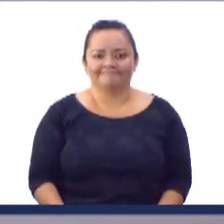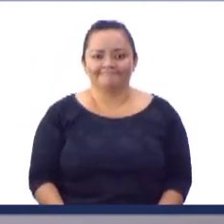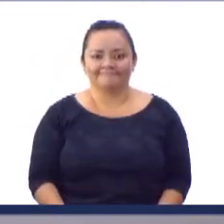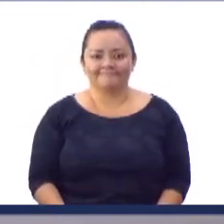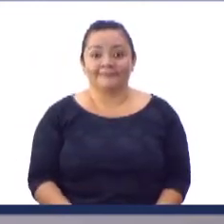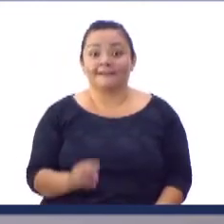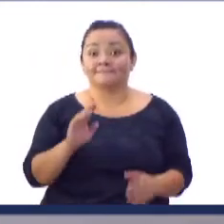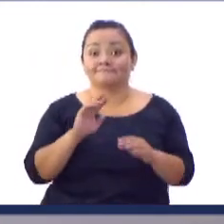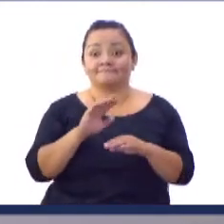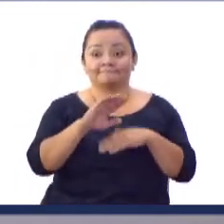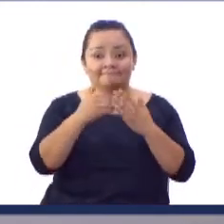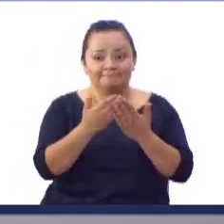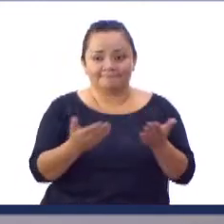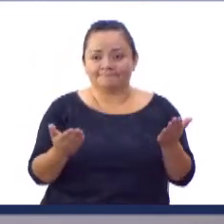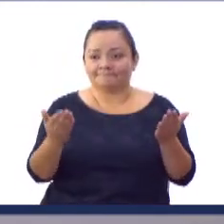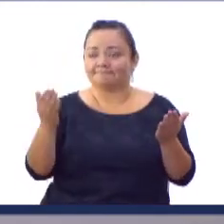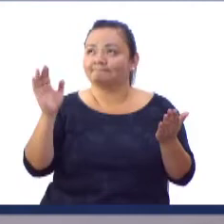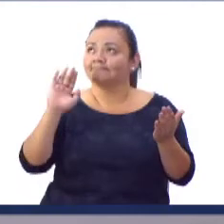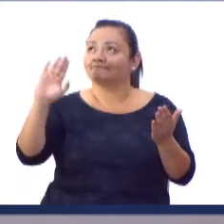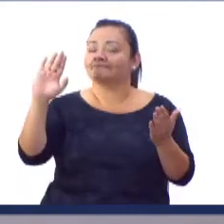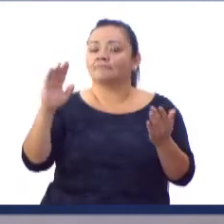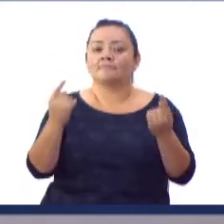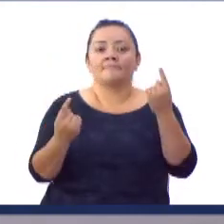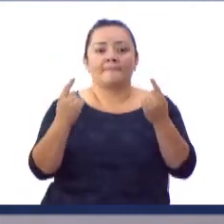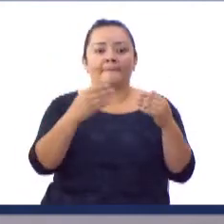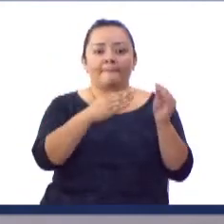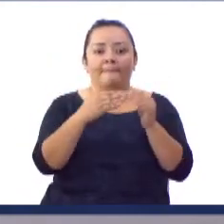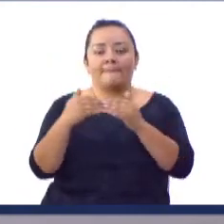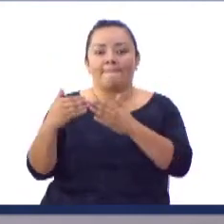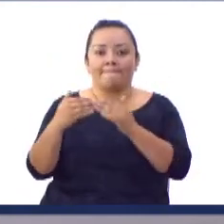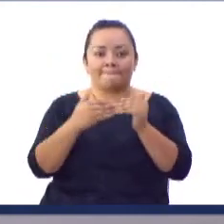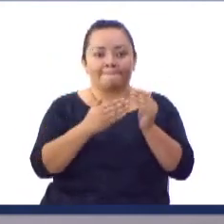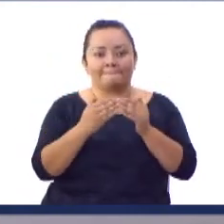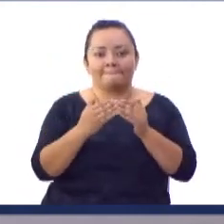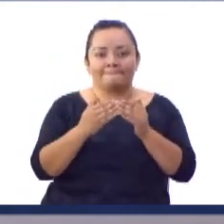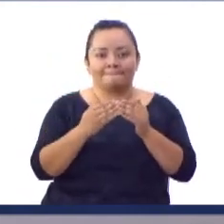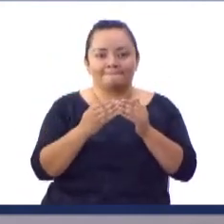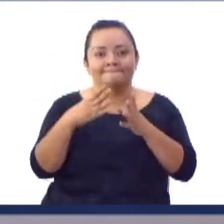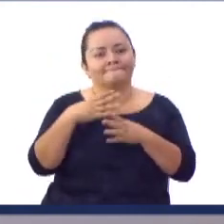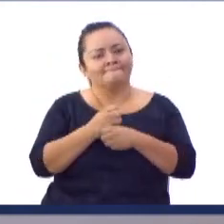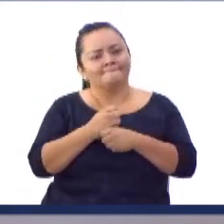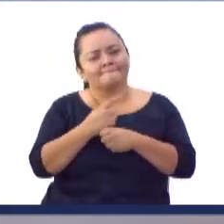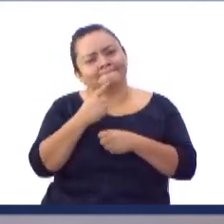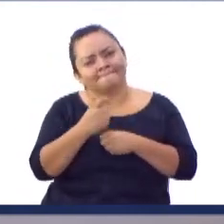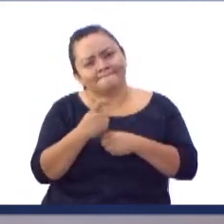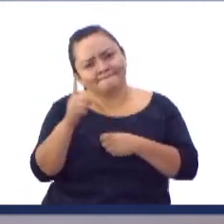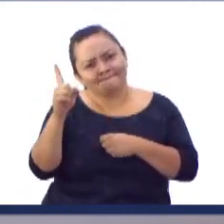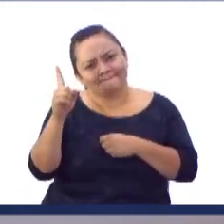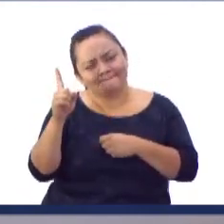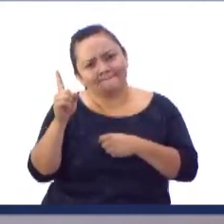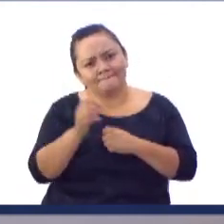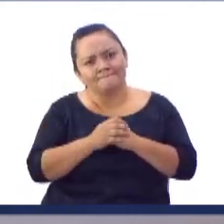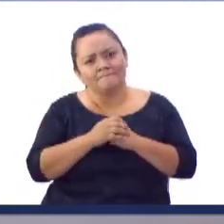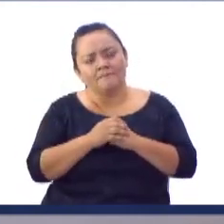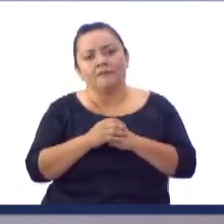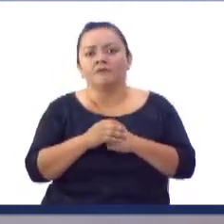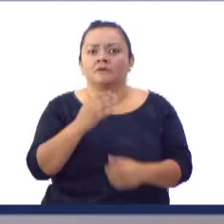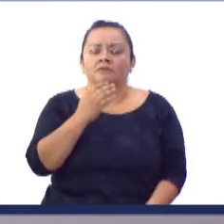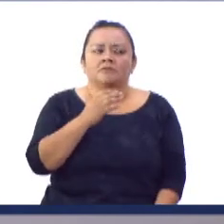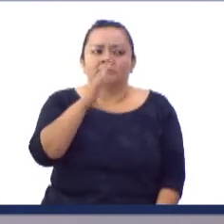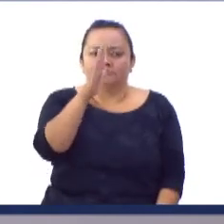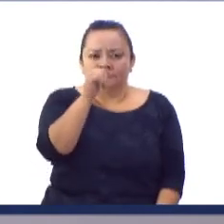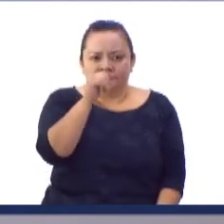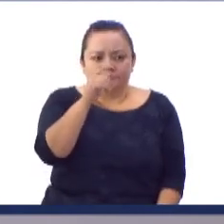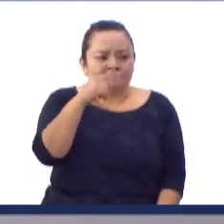las dos cosas le pertenece pues la diferencia en quien reposa mire qué triste es ver